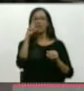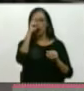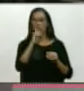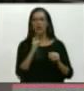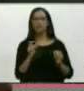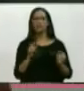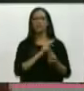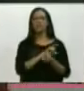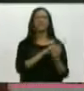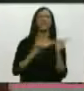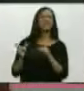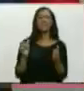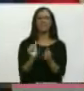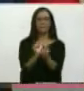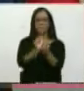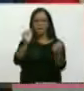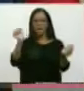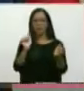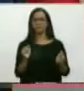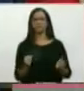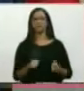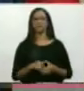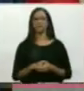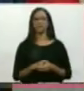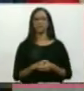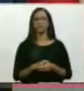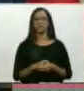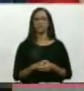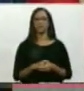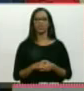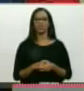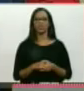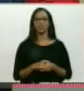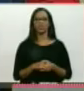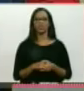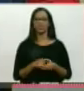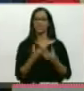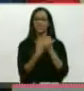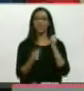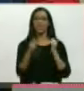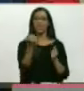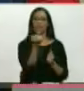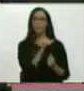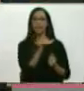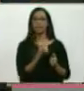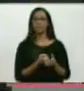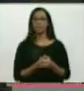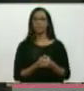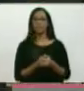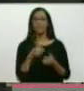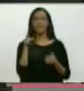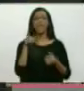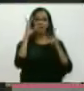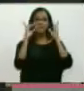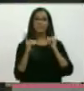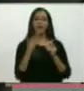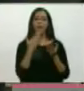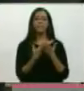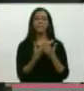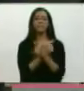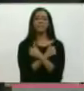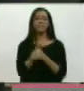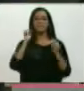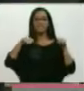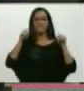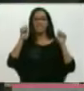no, pero te tienen que soltar. Pero falsificación, ella se va, se la matan. ¿Cómo? Si se va de aquí, la matan. Es que ella la es la matan. Que va a decidir si va a pedir asilo aquí o no